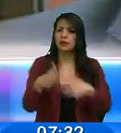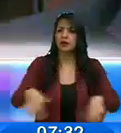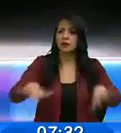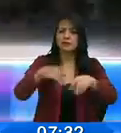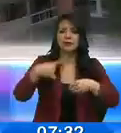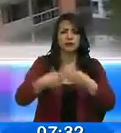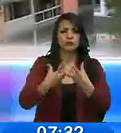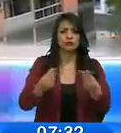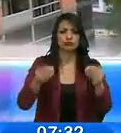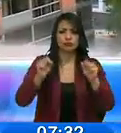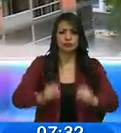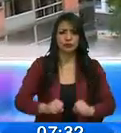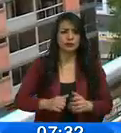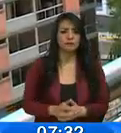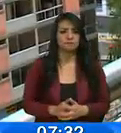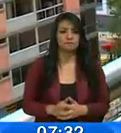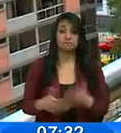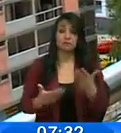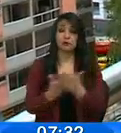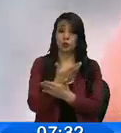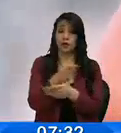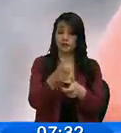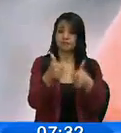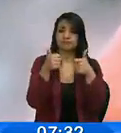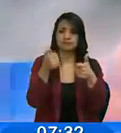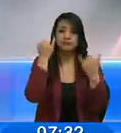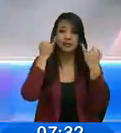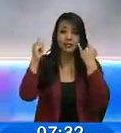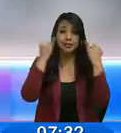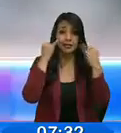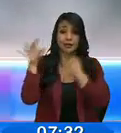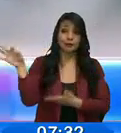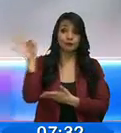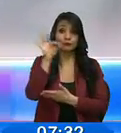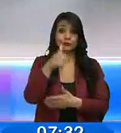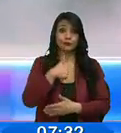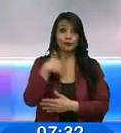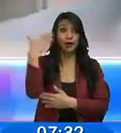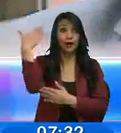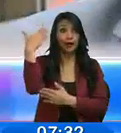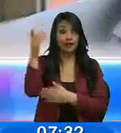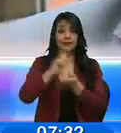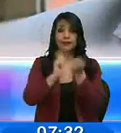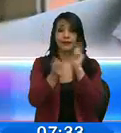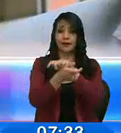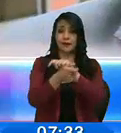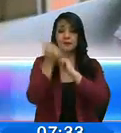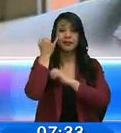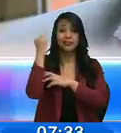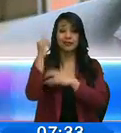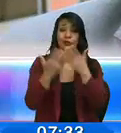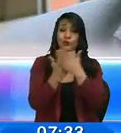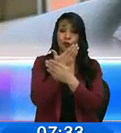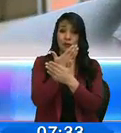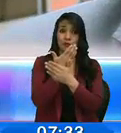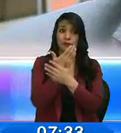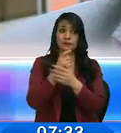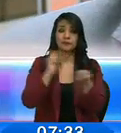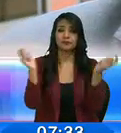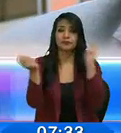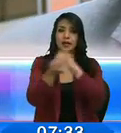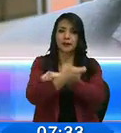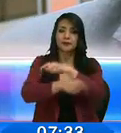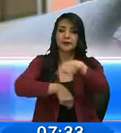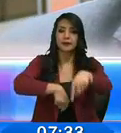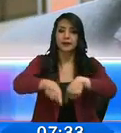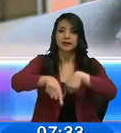hoy tiene la ciudad. La modernidad no podría pasar por alto de llegar a ser elegido como burgomaestre. Iniciaríamos primero por una reingeniería de tránsito